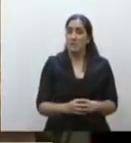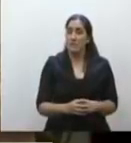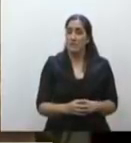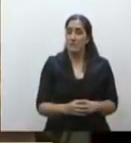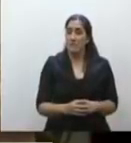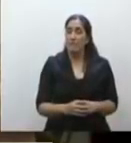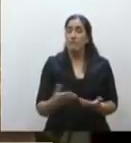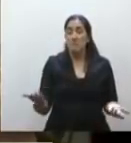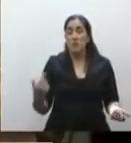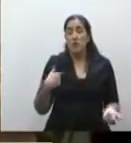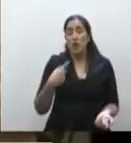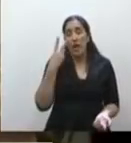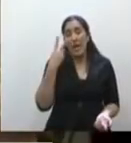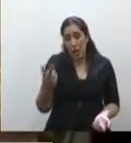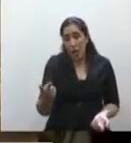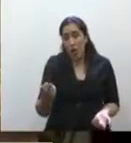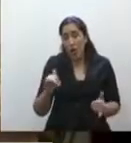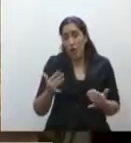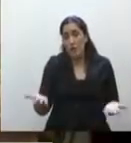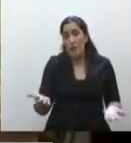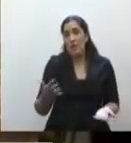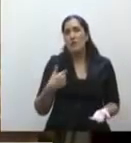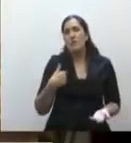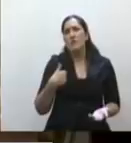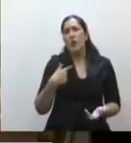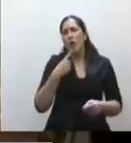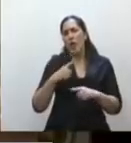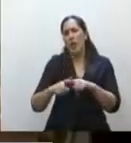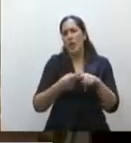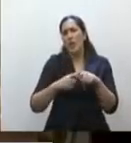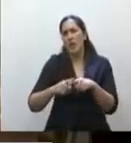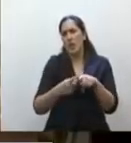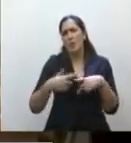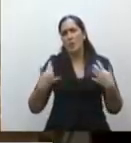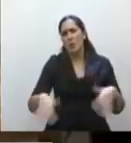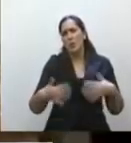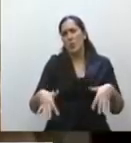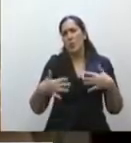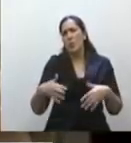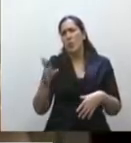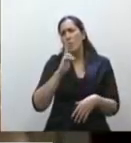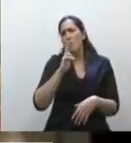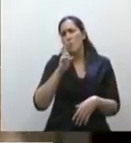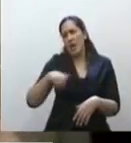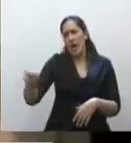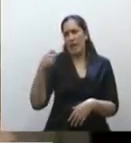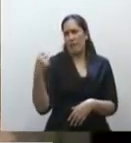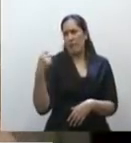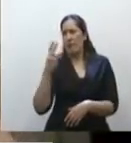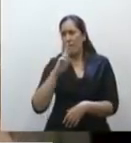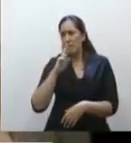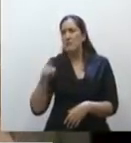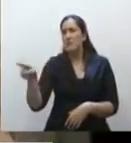hacer un reconocimiento en el sentido de que, y esto lo he discutido con muchas mujeres feministas, el tema de